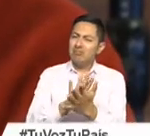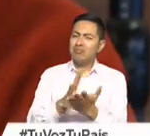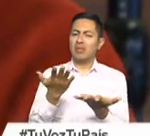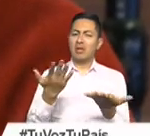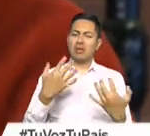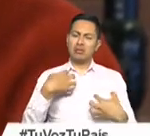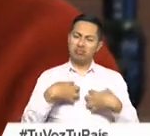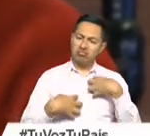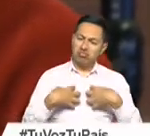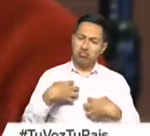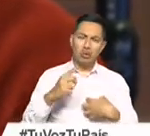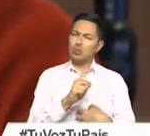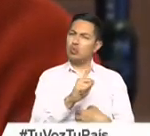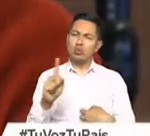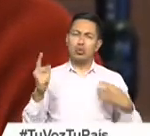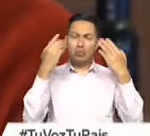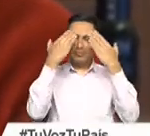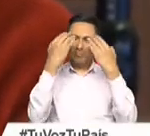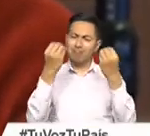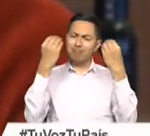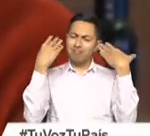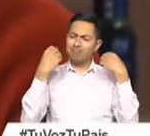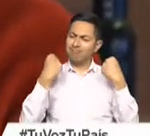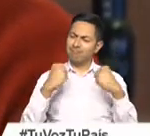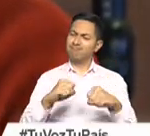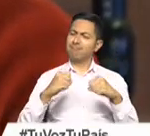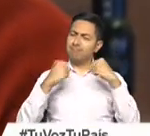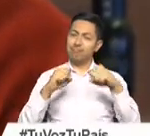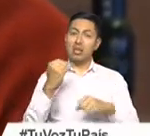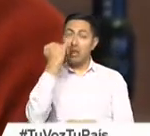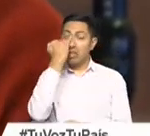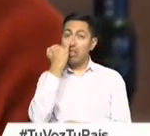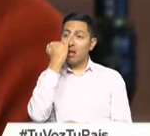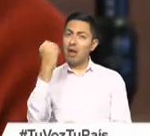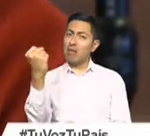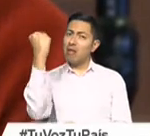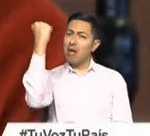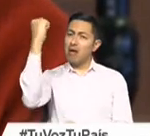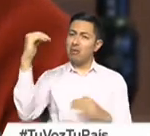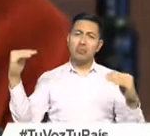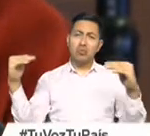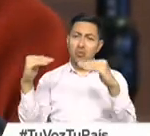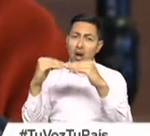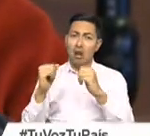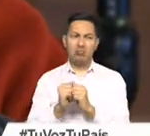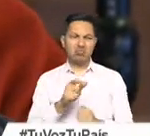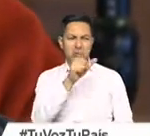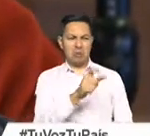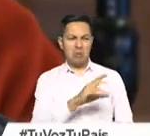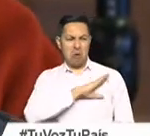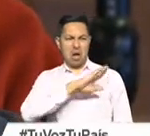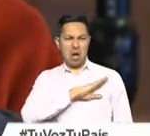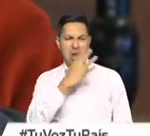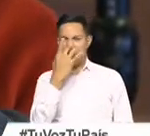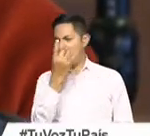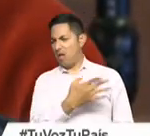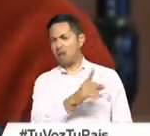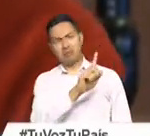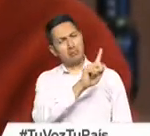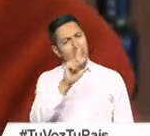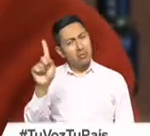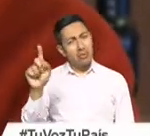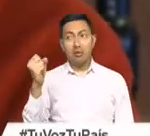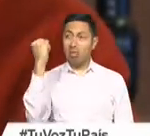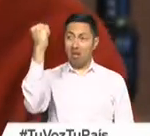pueblos tengamos los mismos derechos, no seamos de pronto criminalizados, no seamos de pronto, ¿no es cierto?, coartados